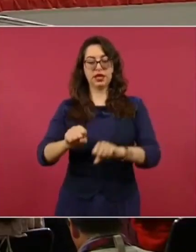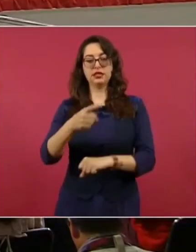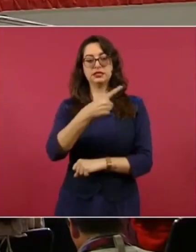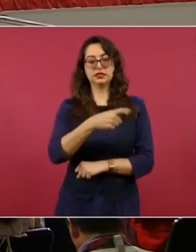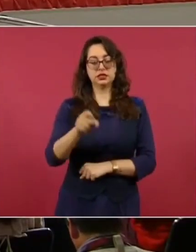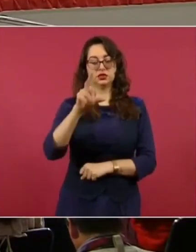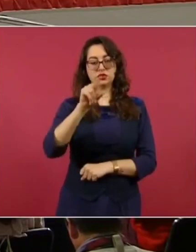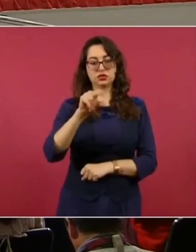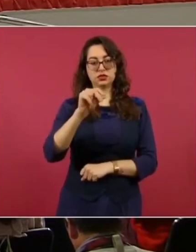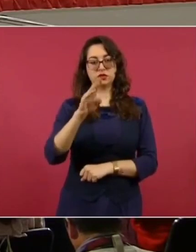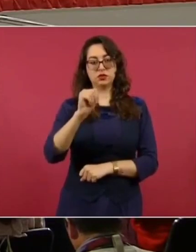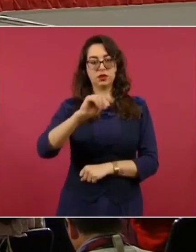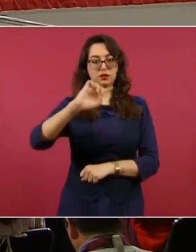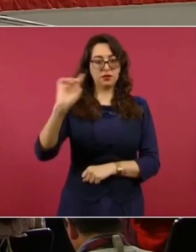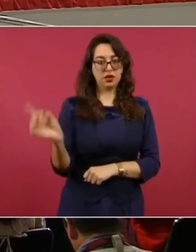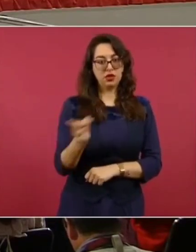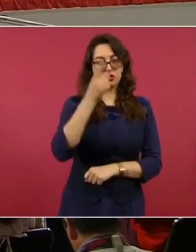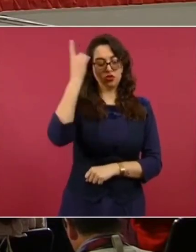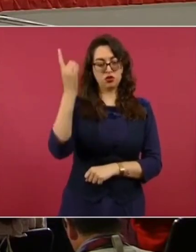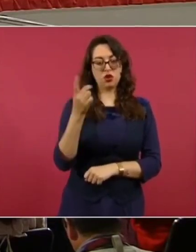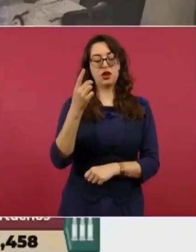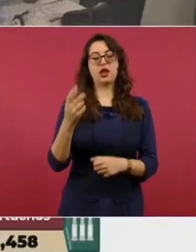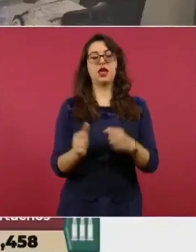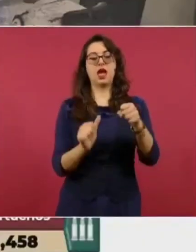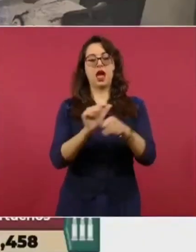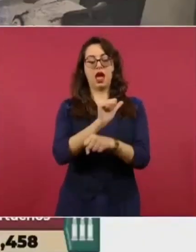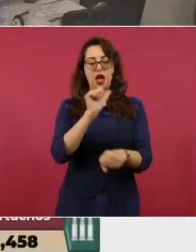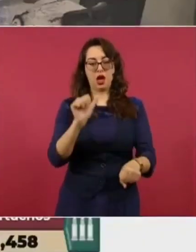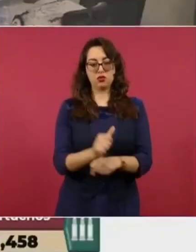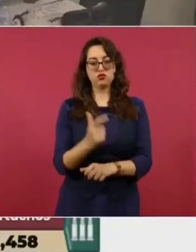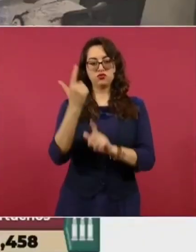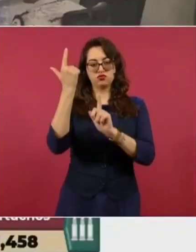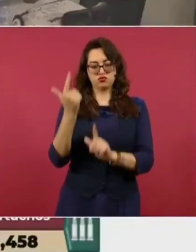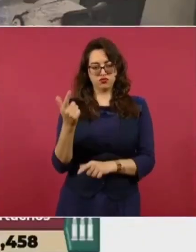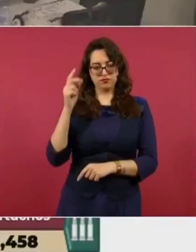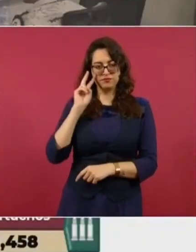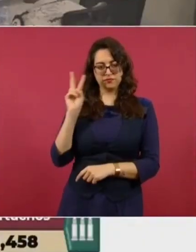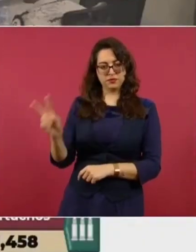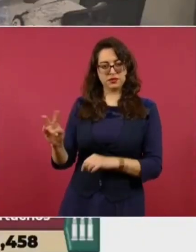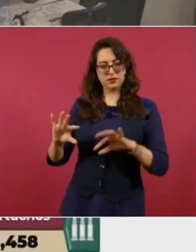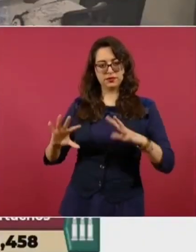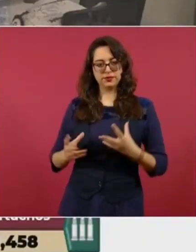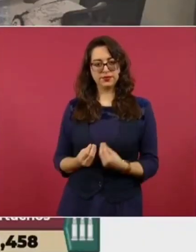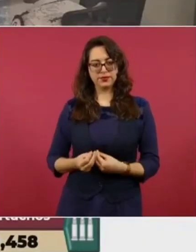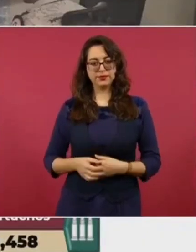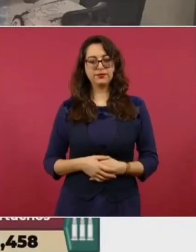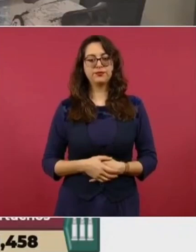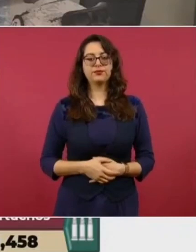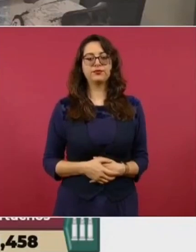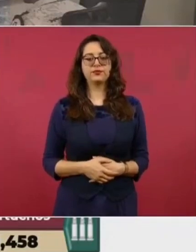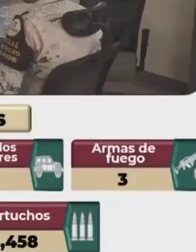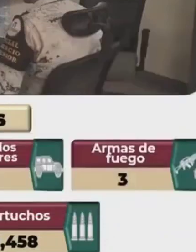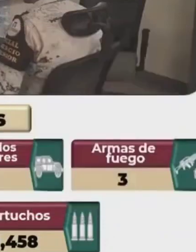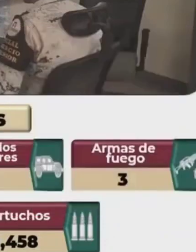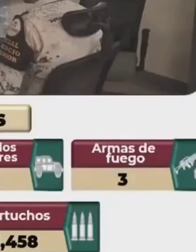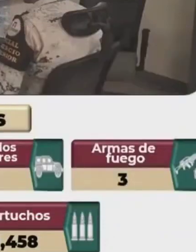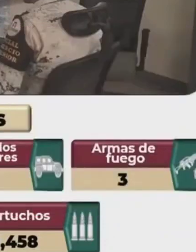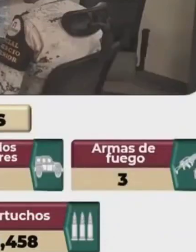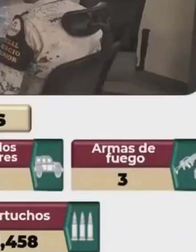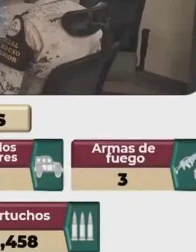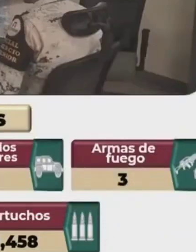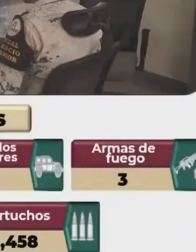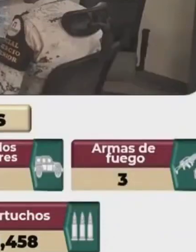treinta y tres vehículos tres armas de fuego ocho cargadores y mil cuatrocientos cincuenta y ocho cartuchos la recaudación